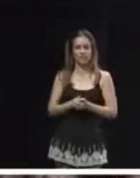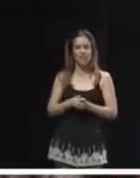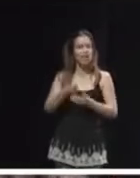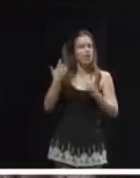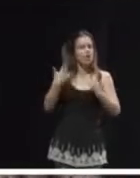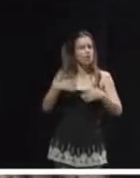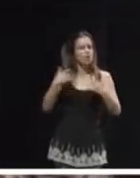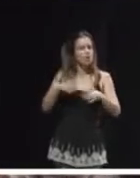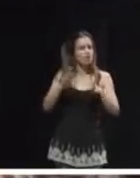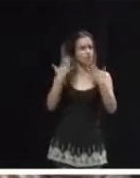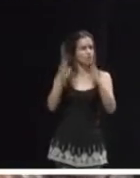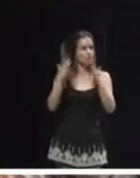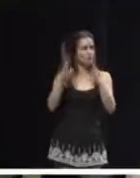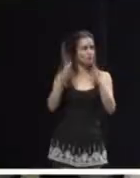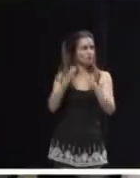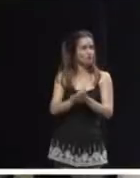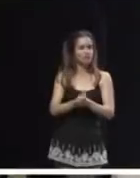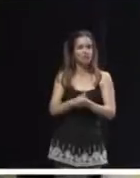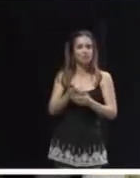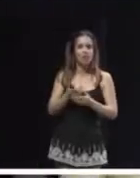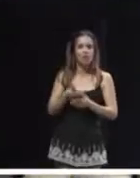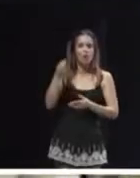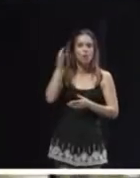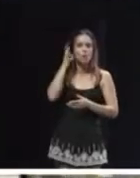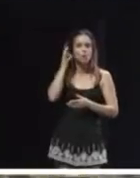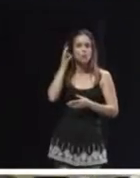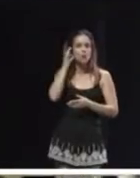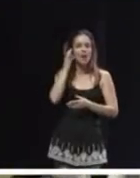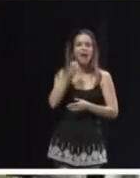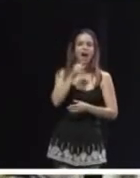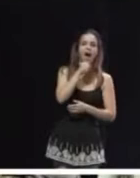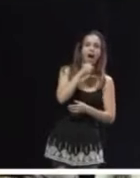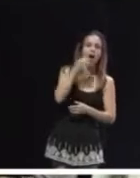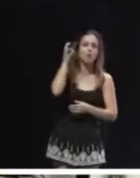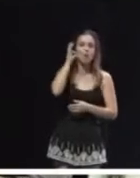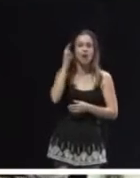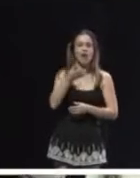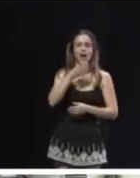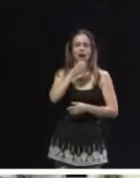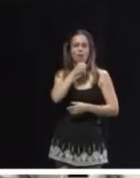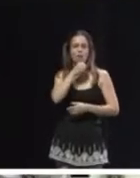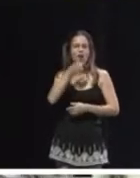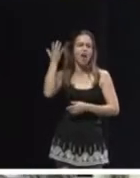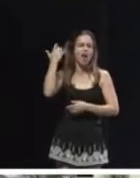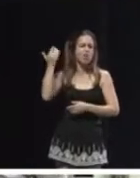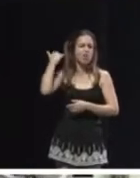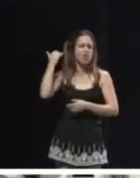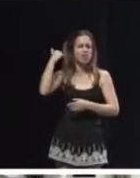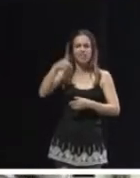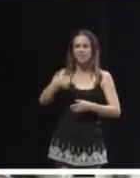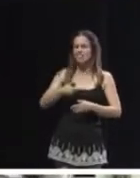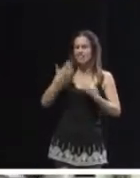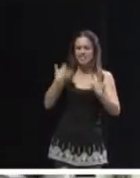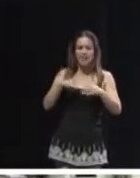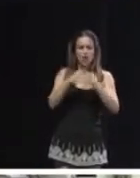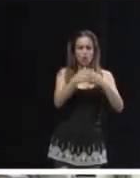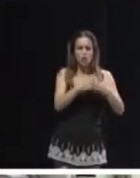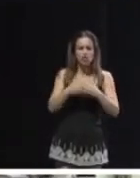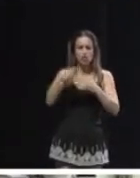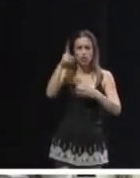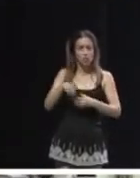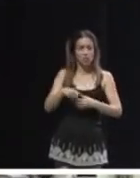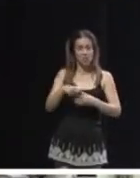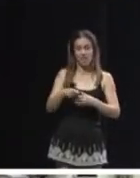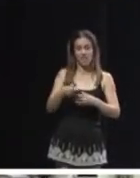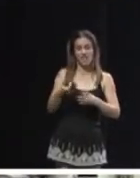Tantas mujeres, tantas abuelas, tantas bisabuelas, tantas tatarabuelas, tantas que también lucharon y no vieron los